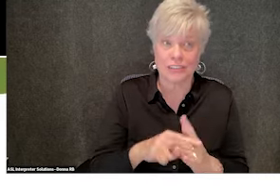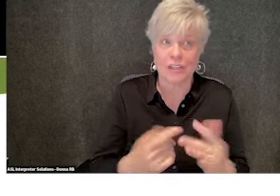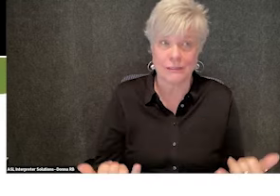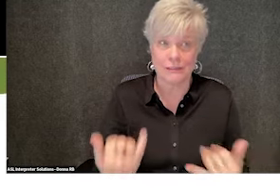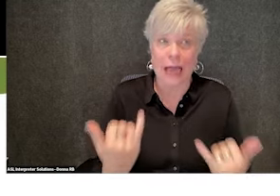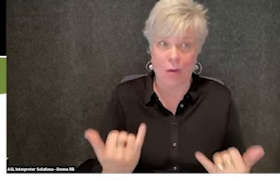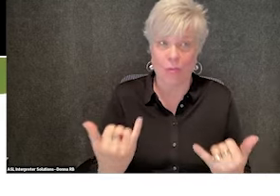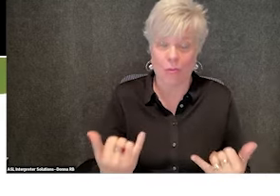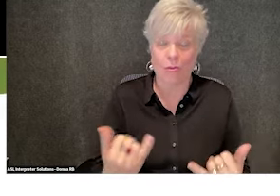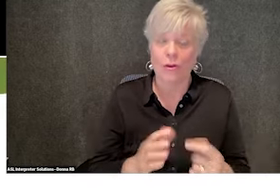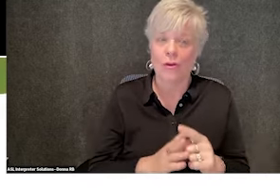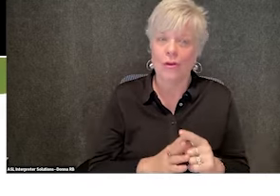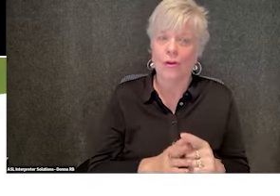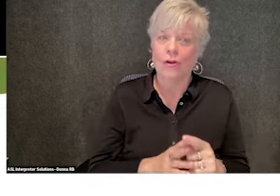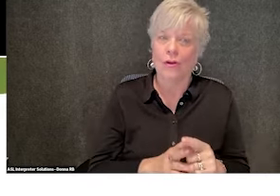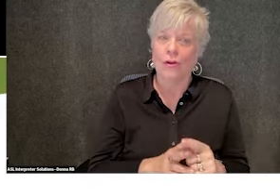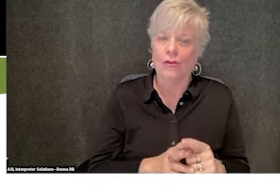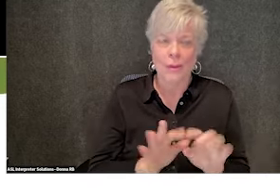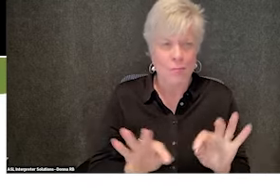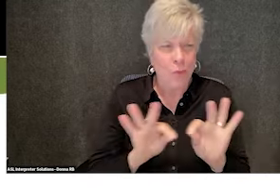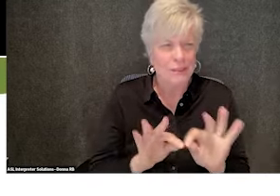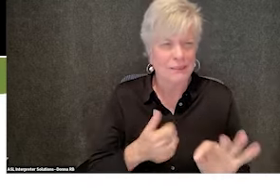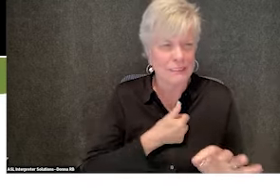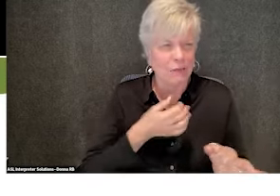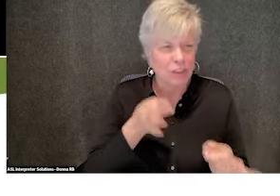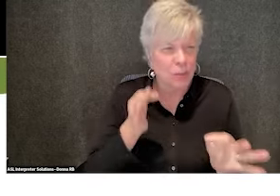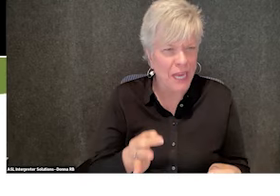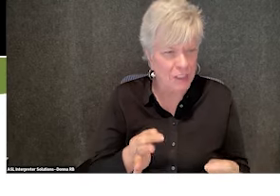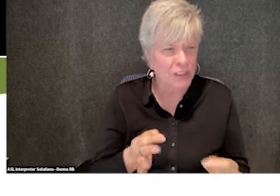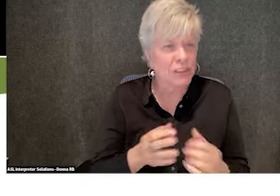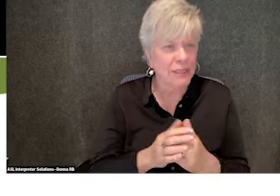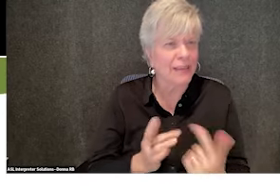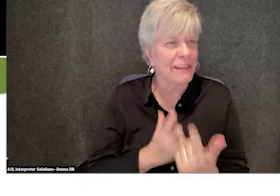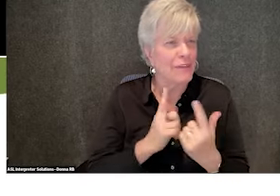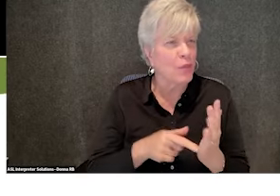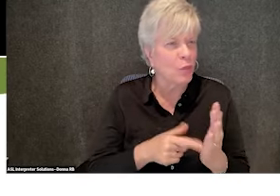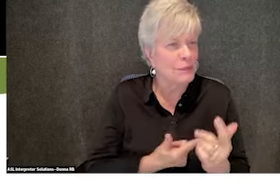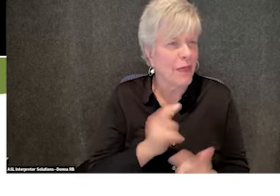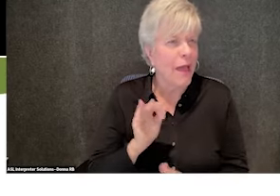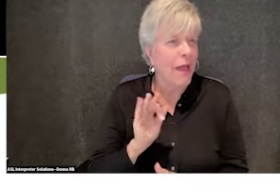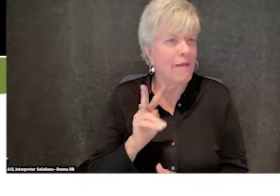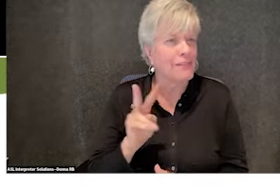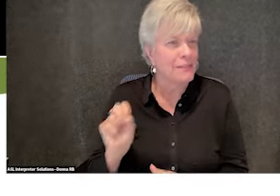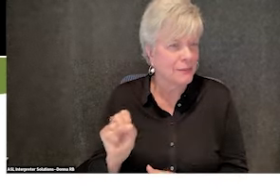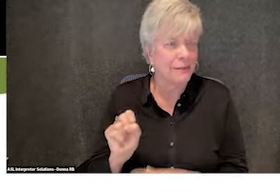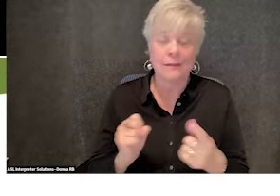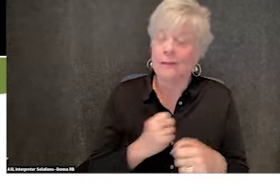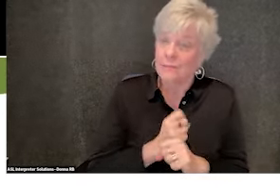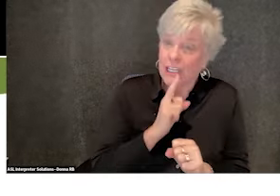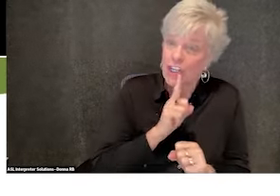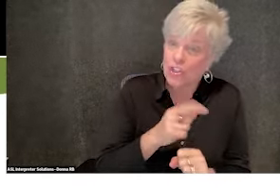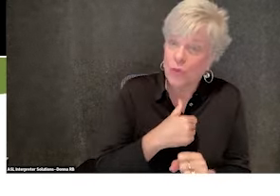practicar la habilidad de solucionar problemas uno mismo. O sea, para poder